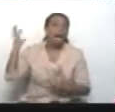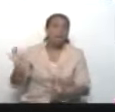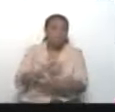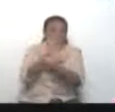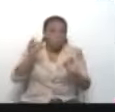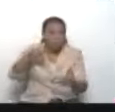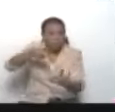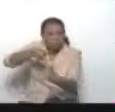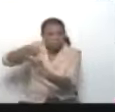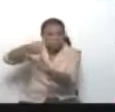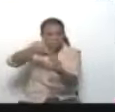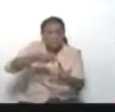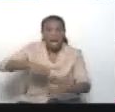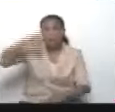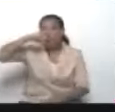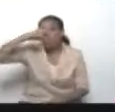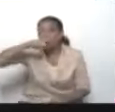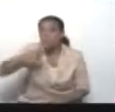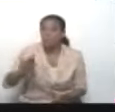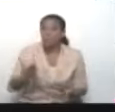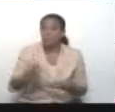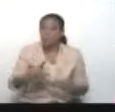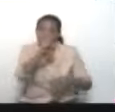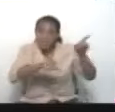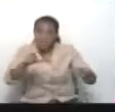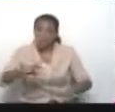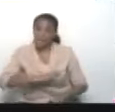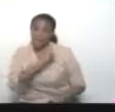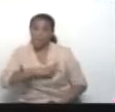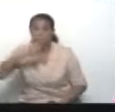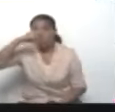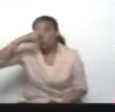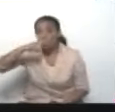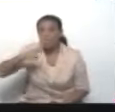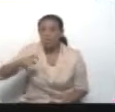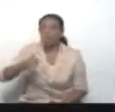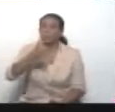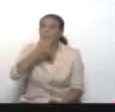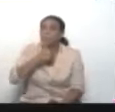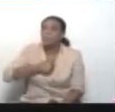la persecución a los judíos, fue tolerada por toda Europa.